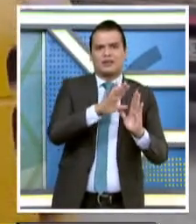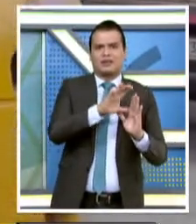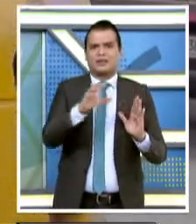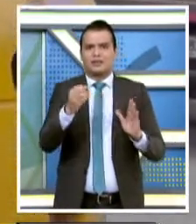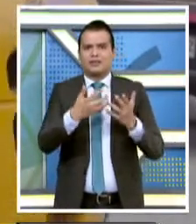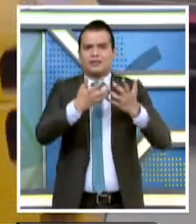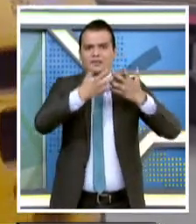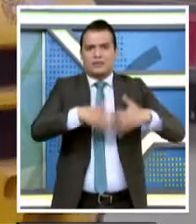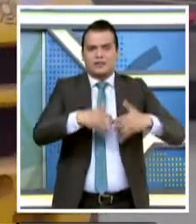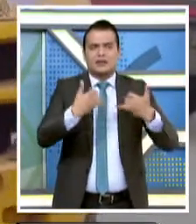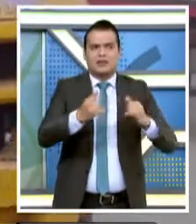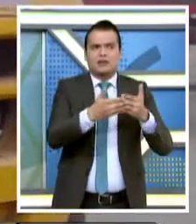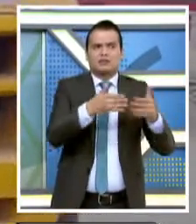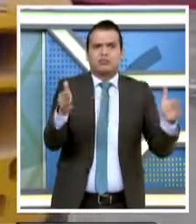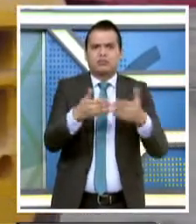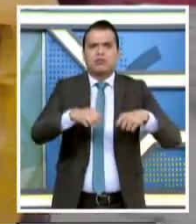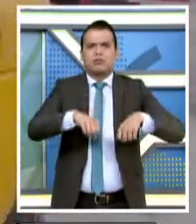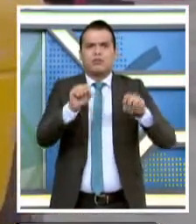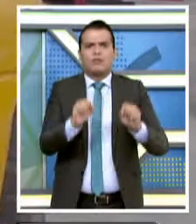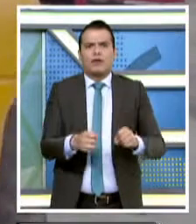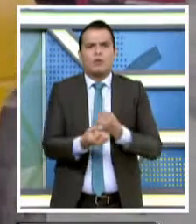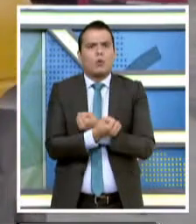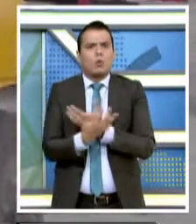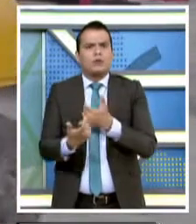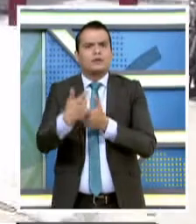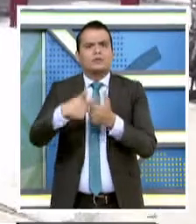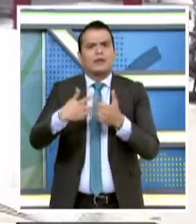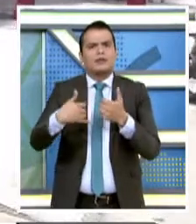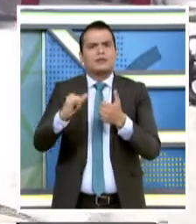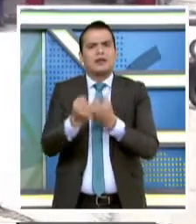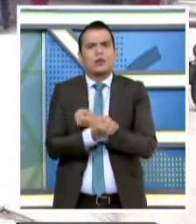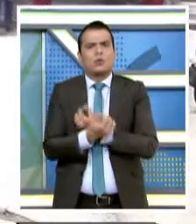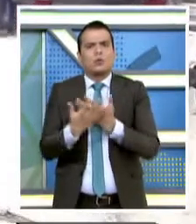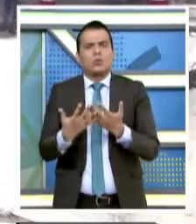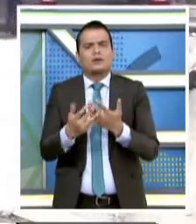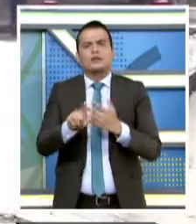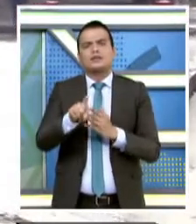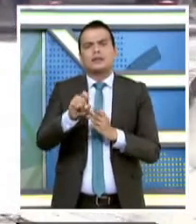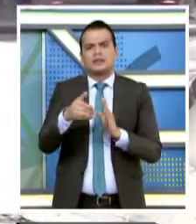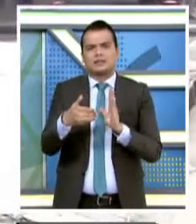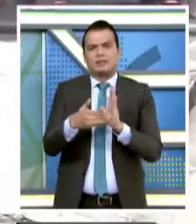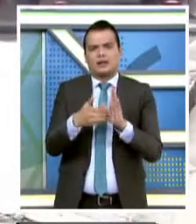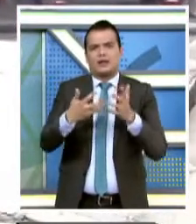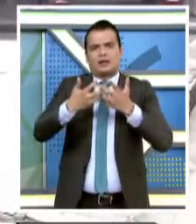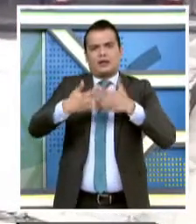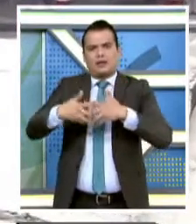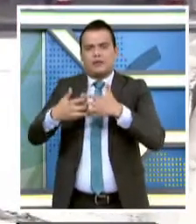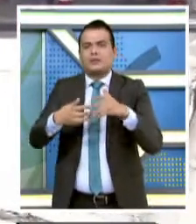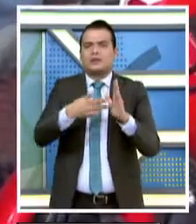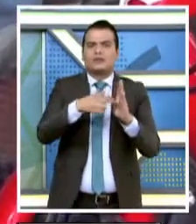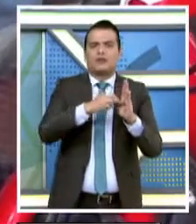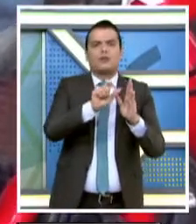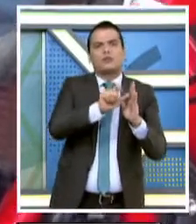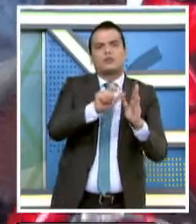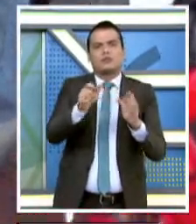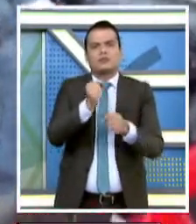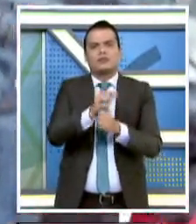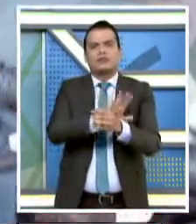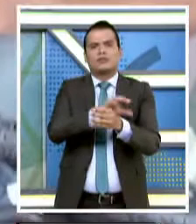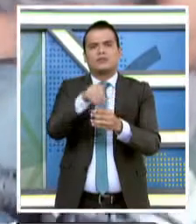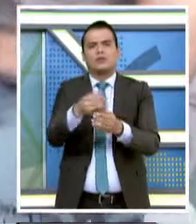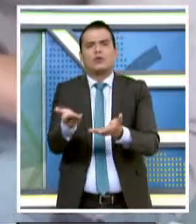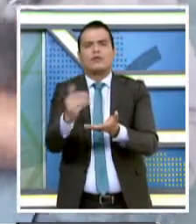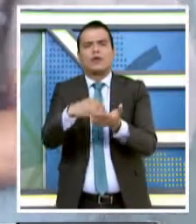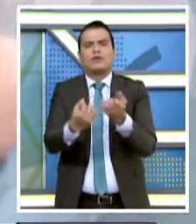para obtener el pasaporte sanitario 6.000. Actualmente, unos 250.000 trabajadores están retornando a